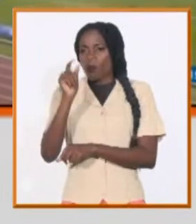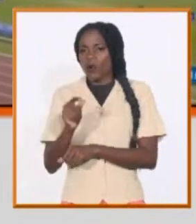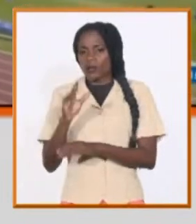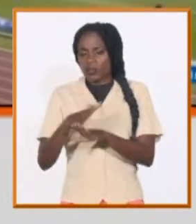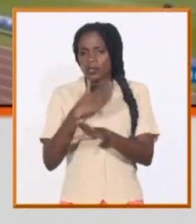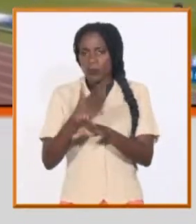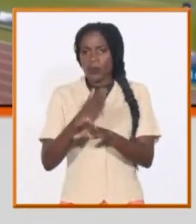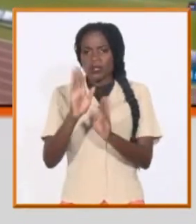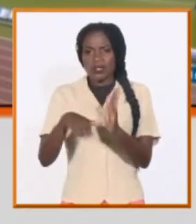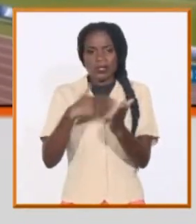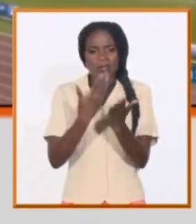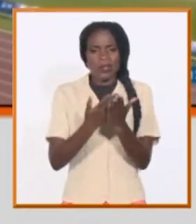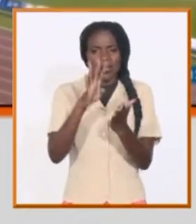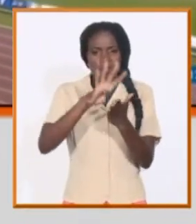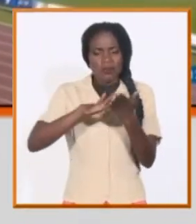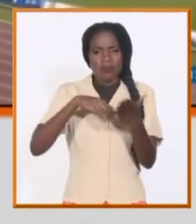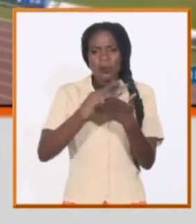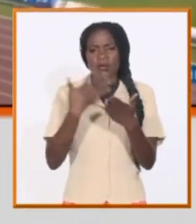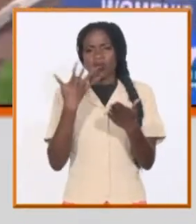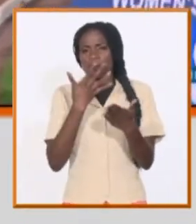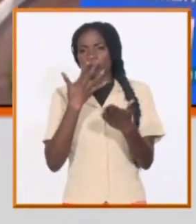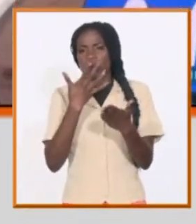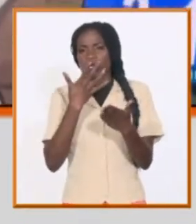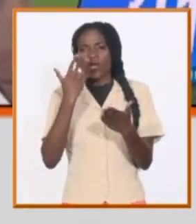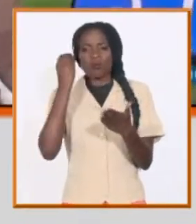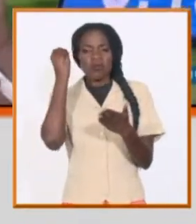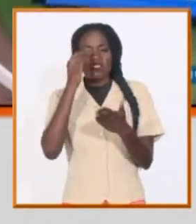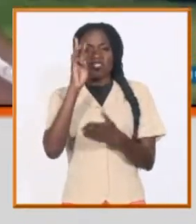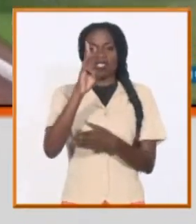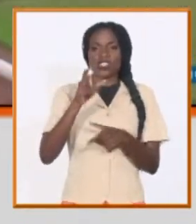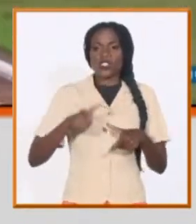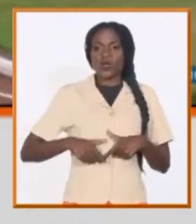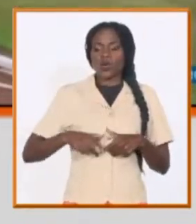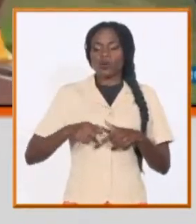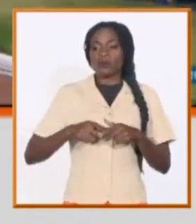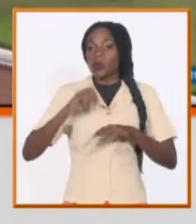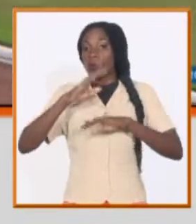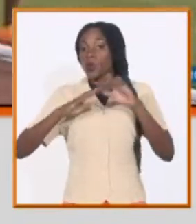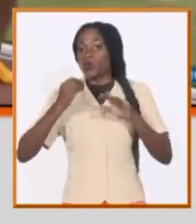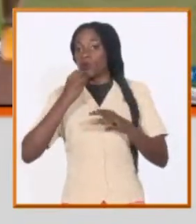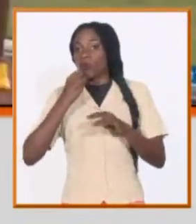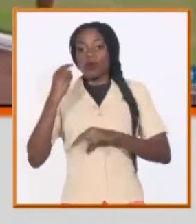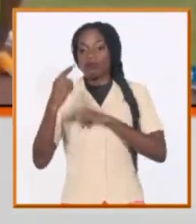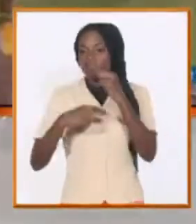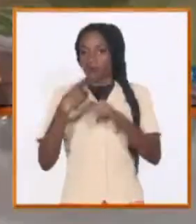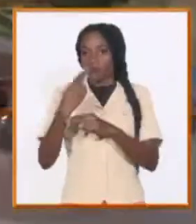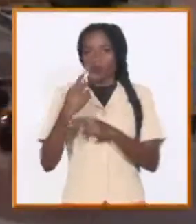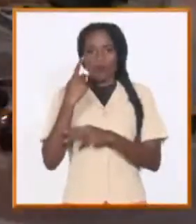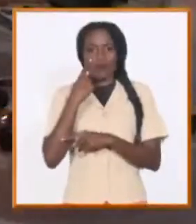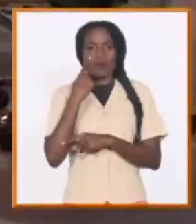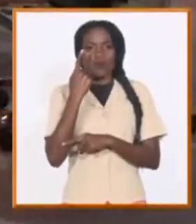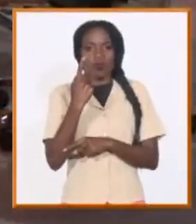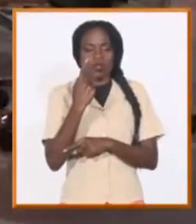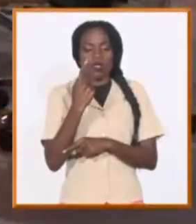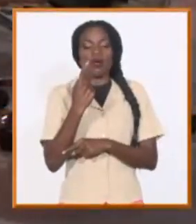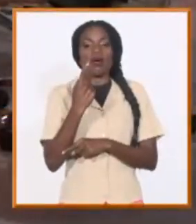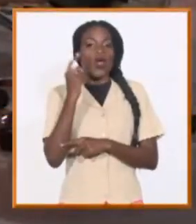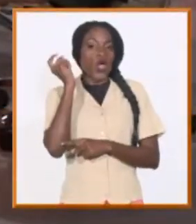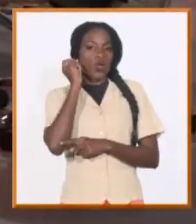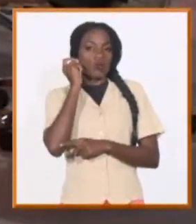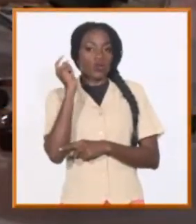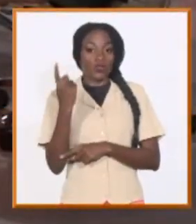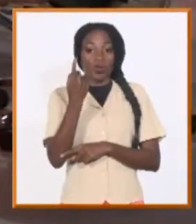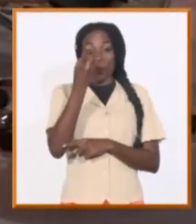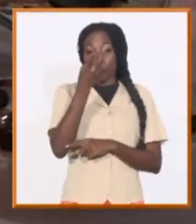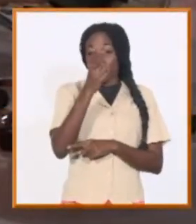el pronóstico era de 3 oros, pero ellos decían cualquier cosa puede pasar, y esto lo vimos, por ejemplo, con Idelines Gómez, una muchacha de